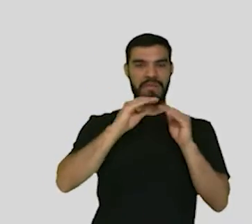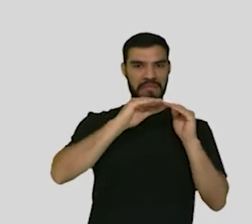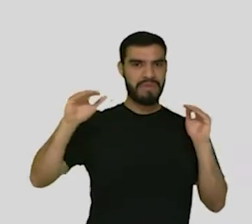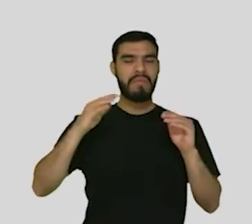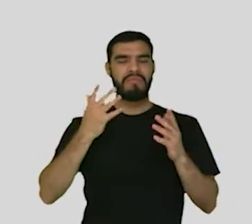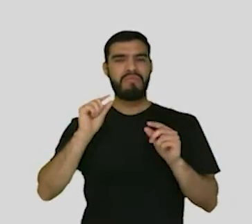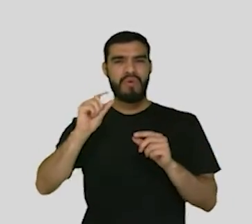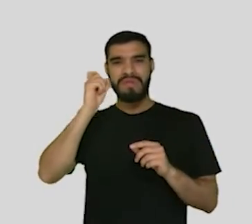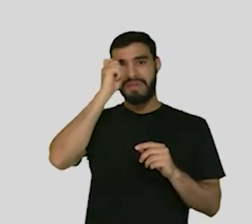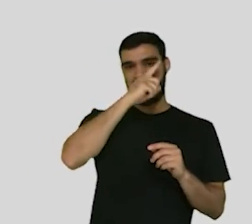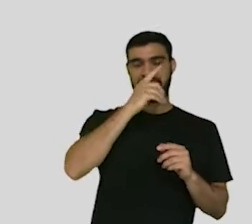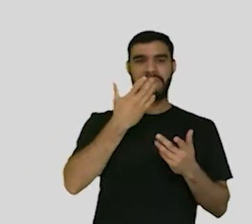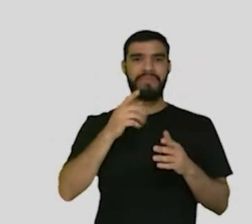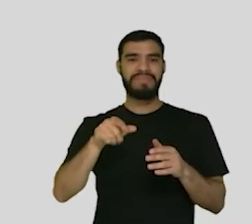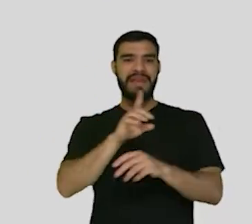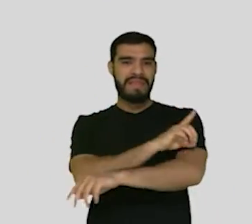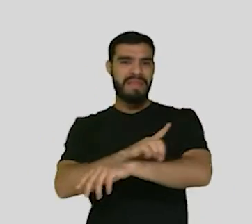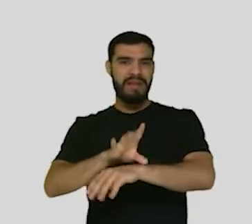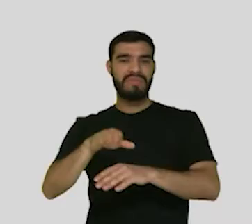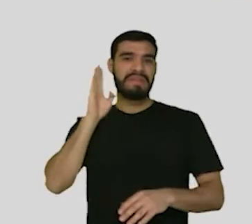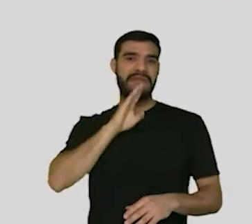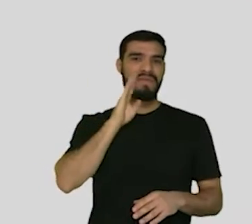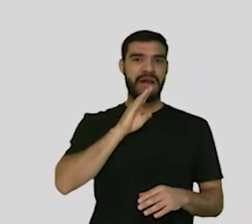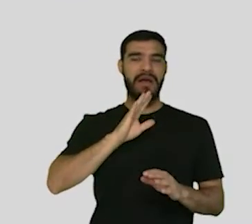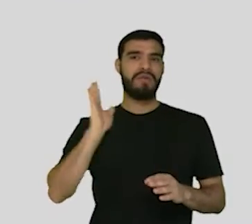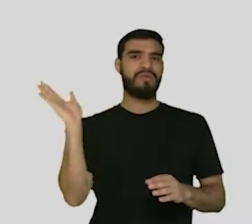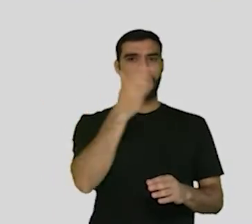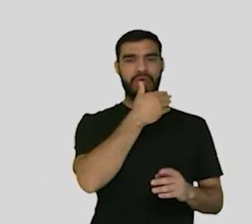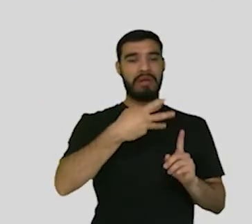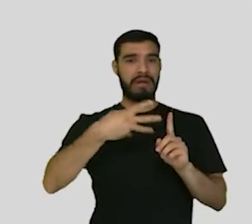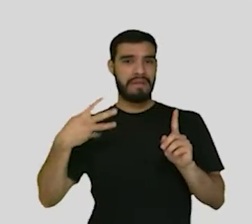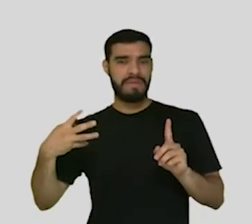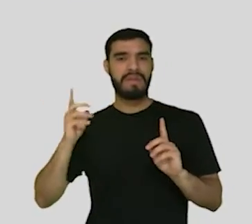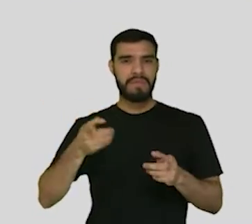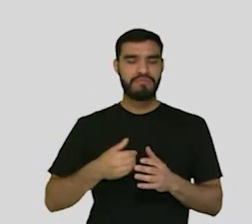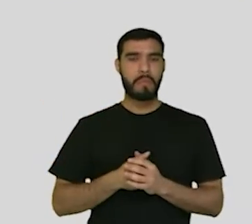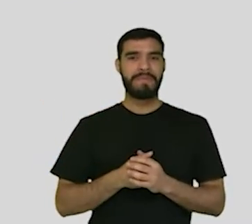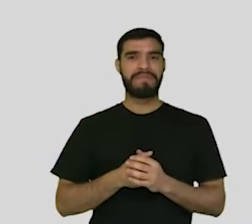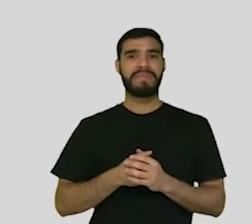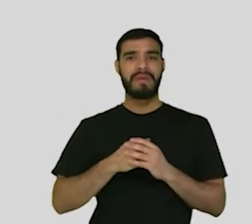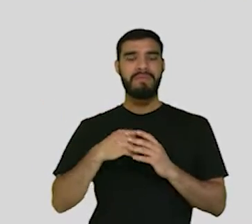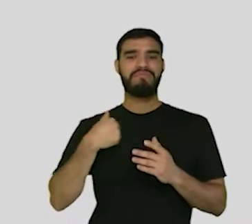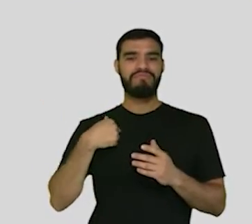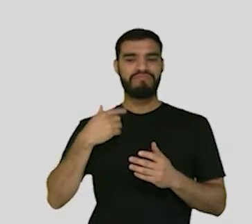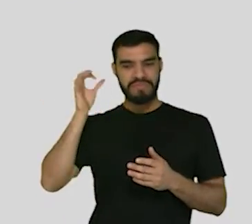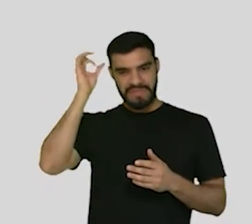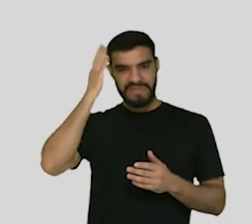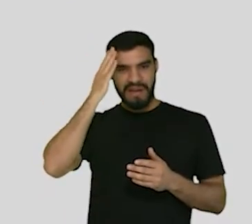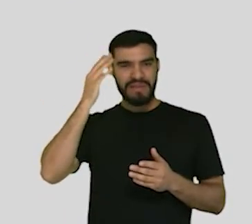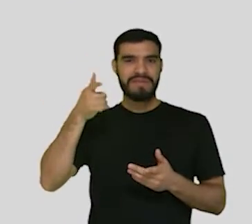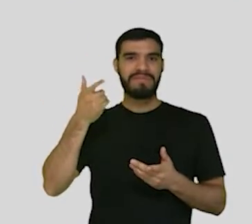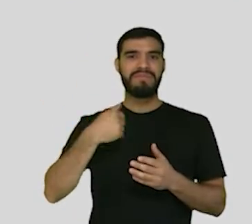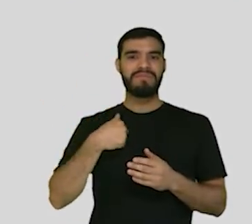difícil. Se ve una niña de esta mañana de Yajata Pucuepe, Amboeteta, Cupérez,